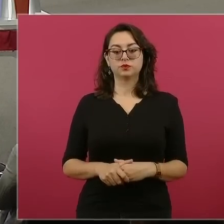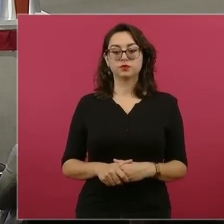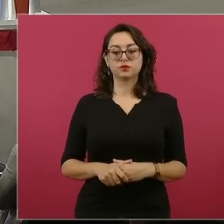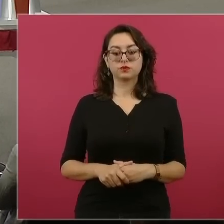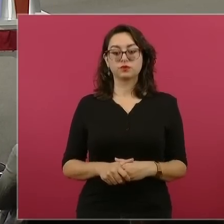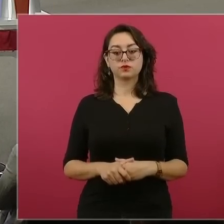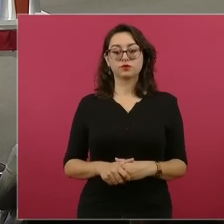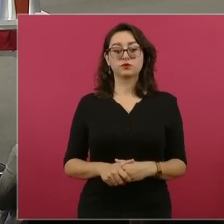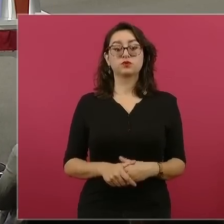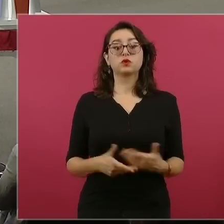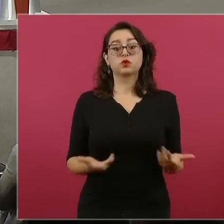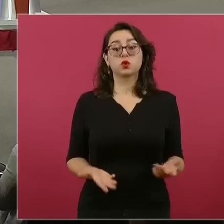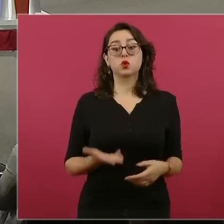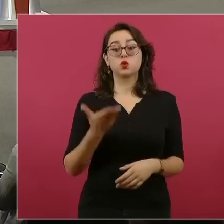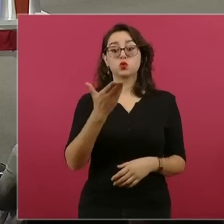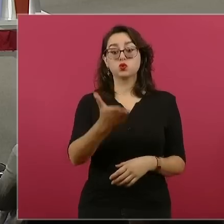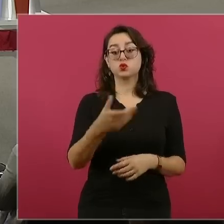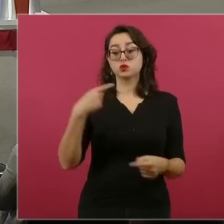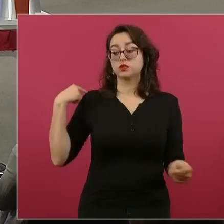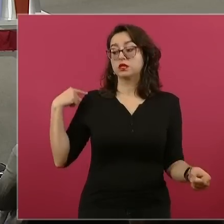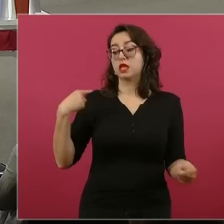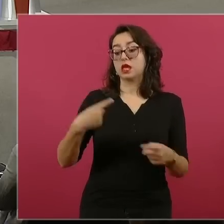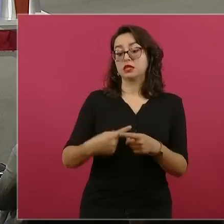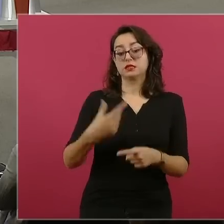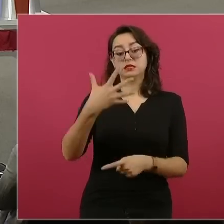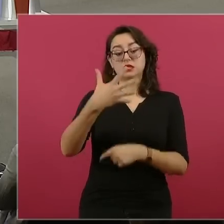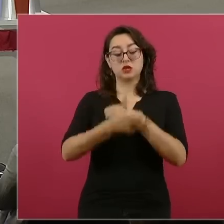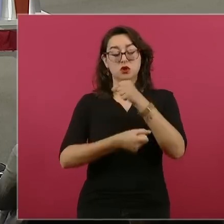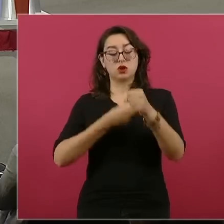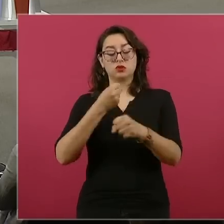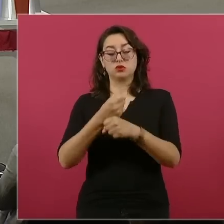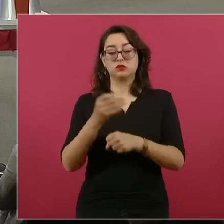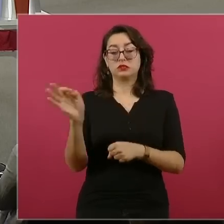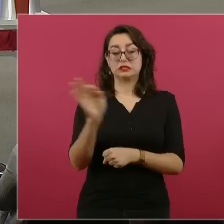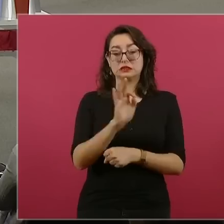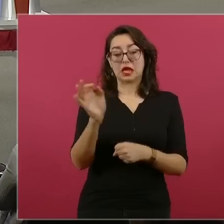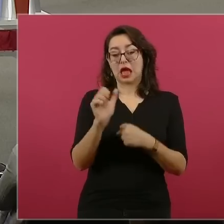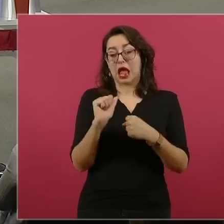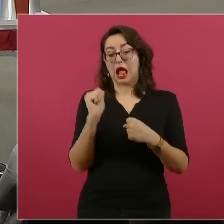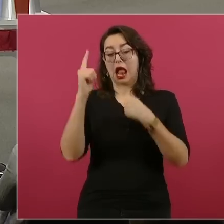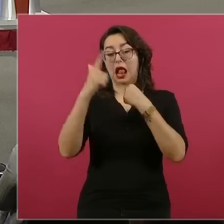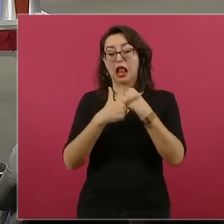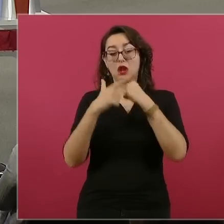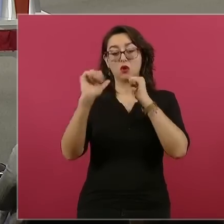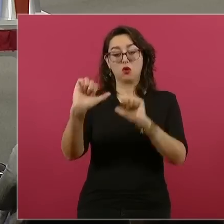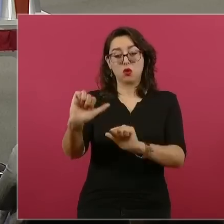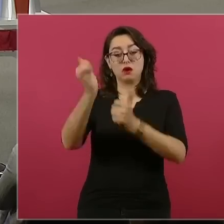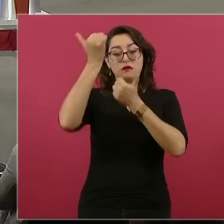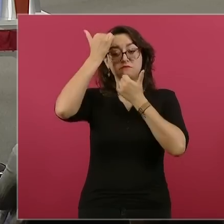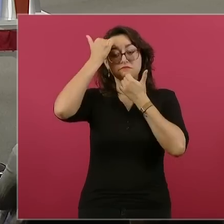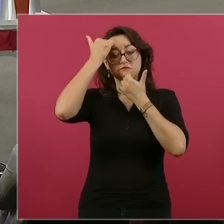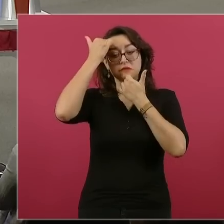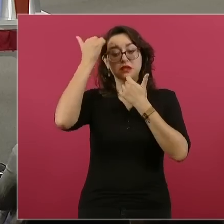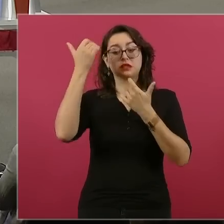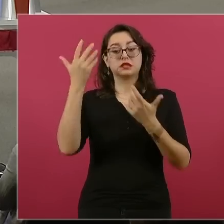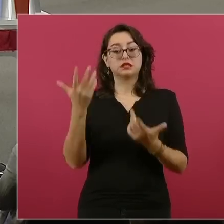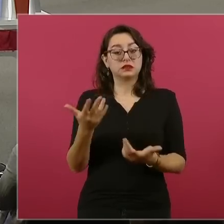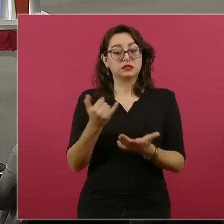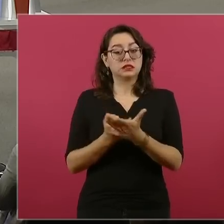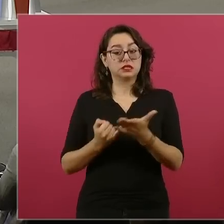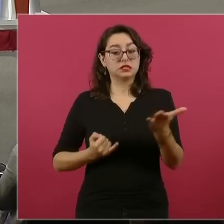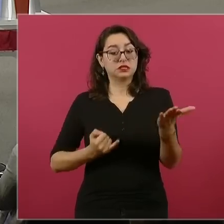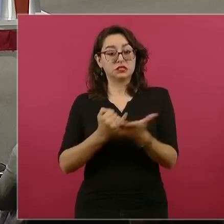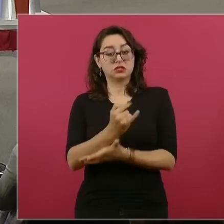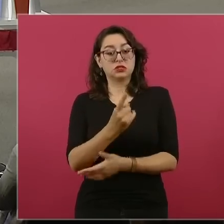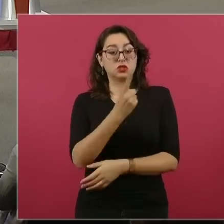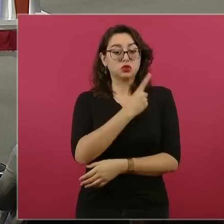de lo que ha hecho o de lo que no hizo y quiso hacer? Y en cuanto a sus decisiones, ¿las tomó unilateralmente con su